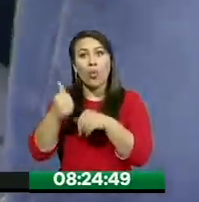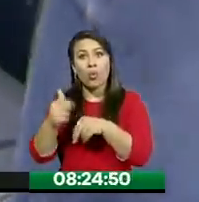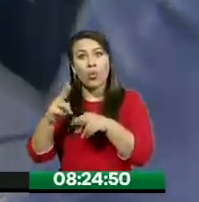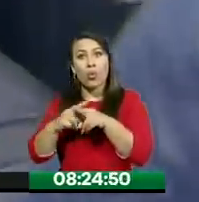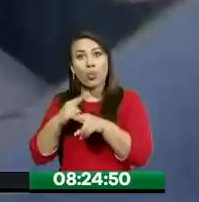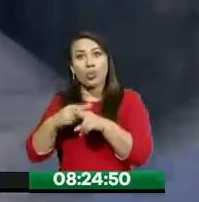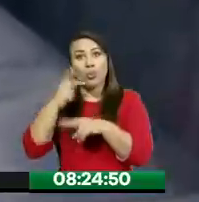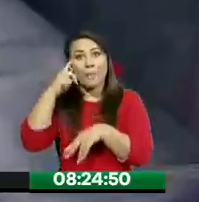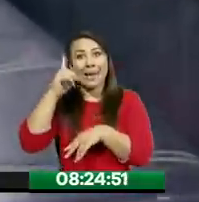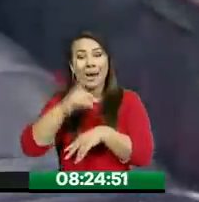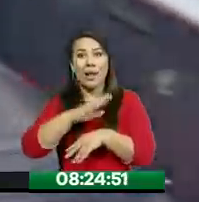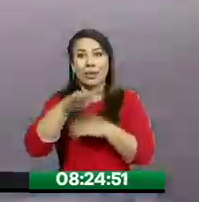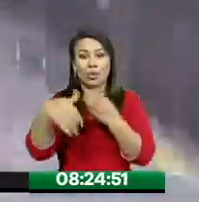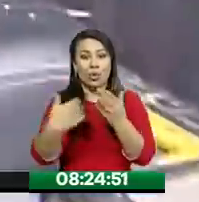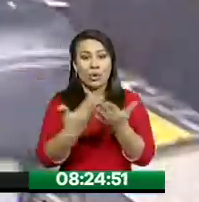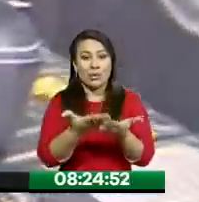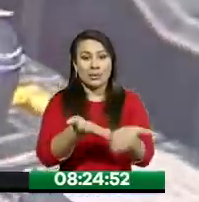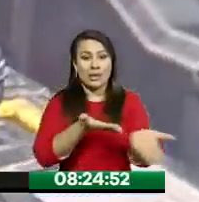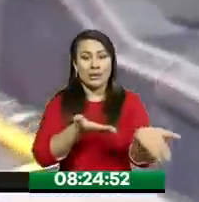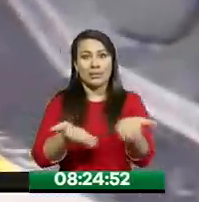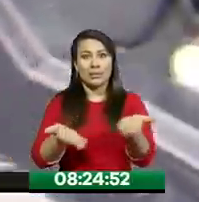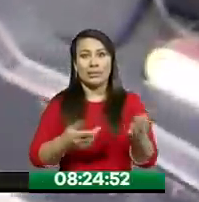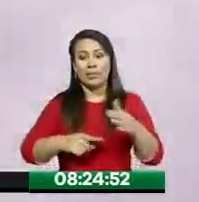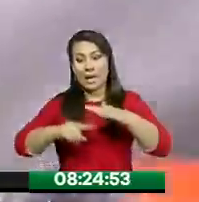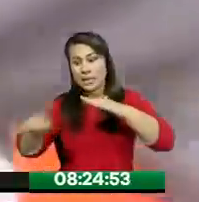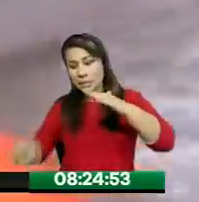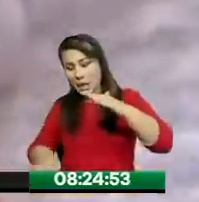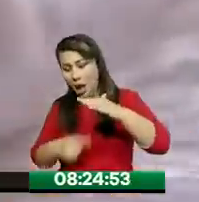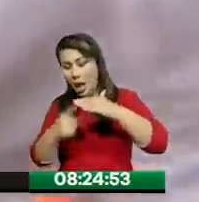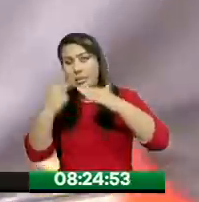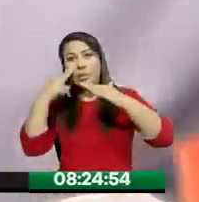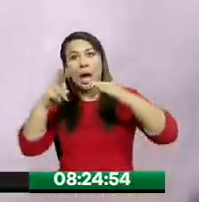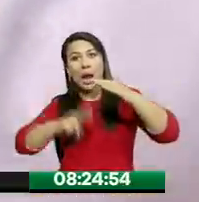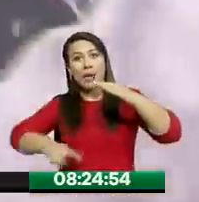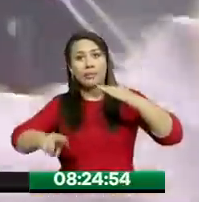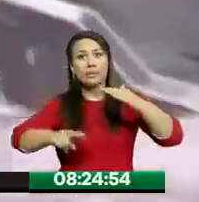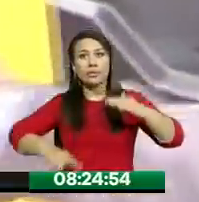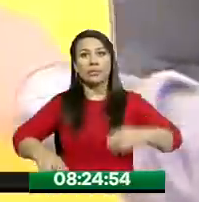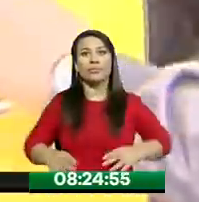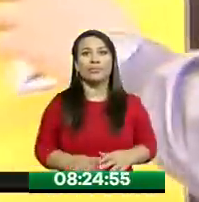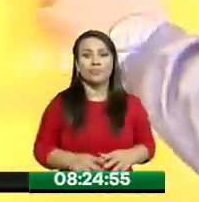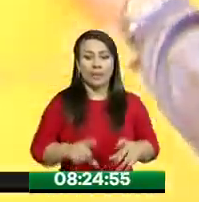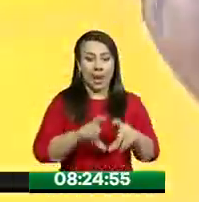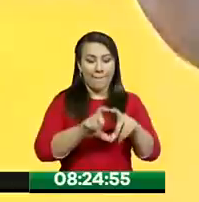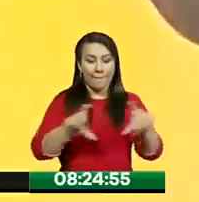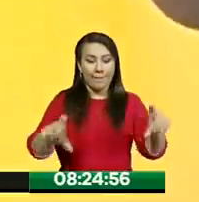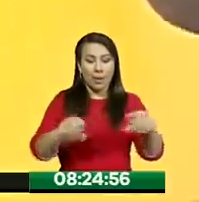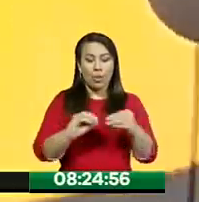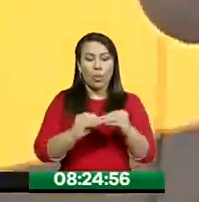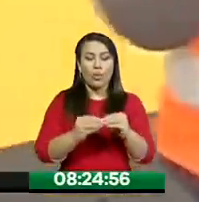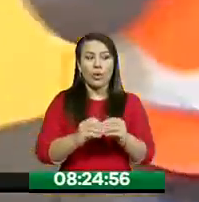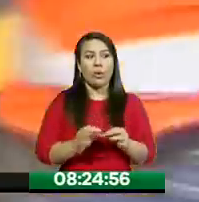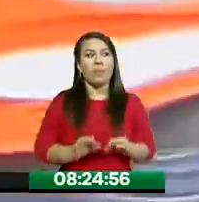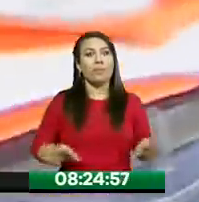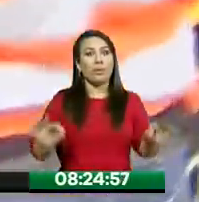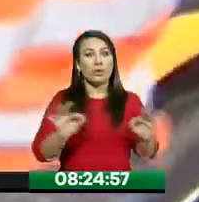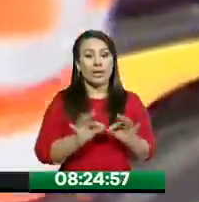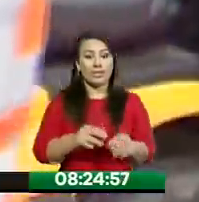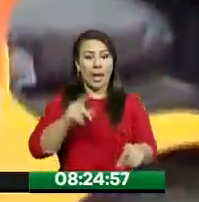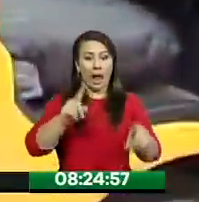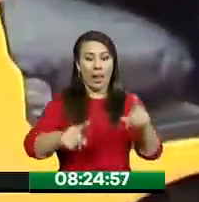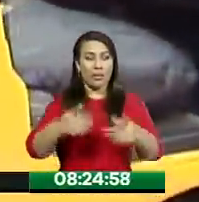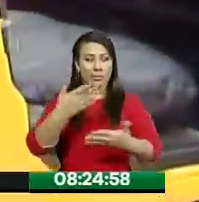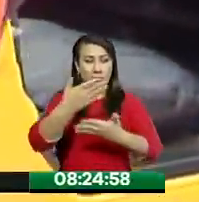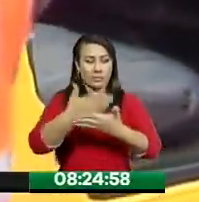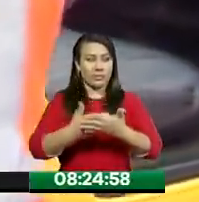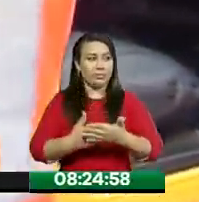tomó veneno, ya en esta fue la de Chorcoya. No, nunca comentó, nunca le pregunté ni me comentó, lo que me enteré es que se